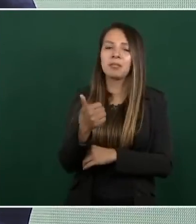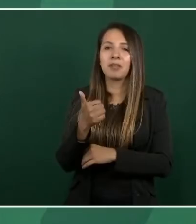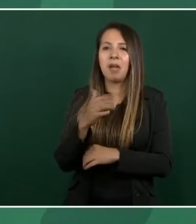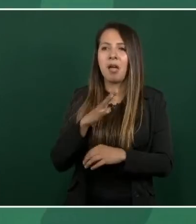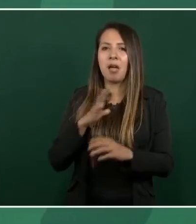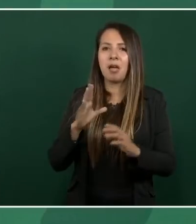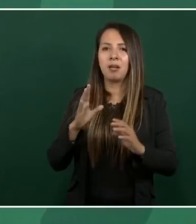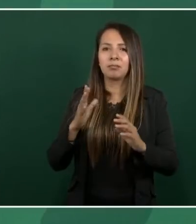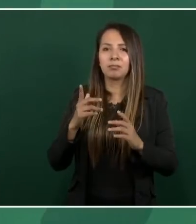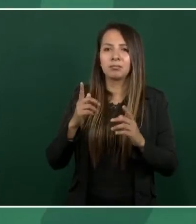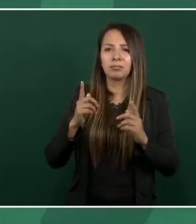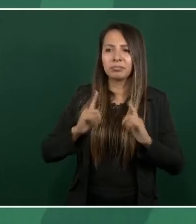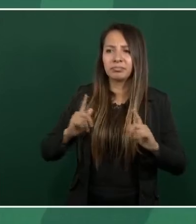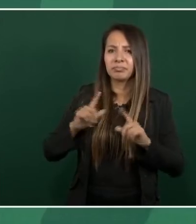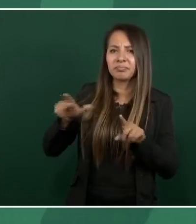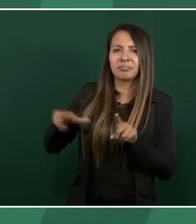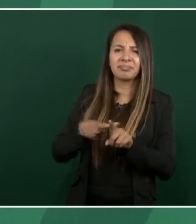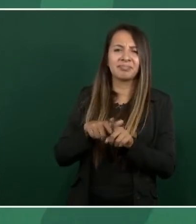escoltas,